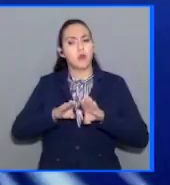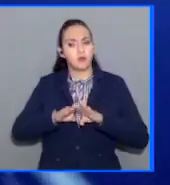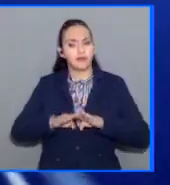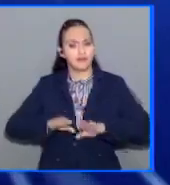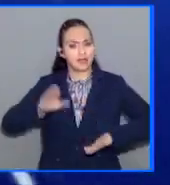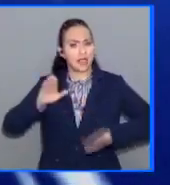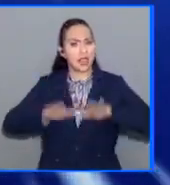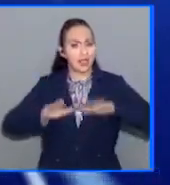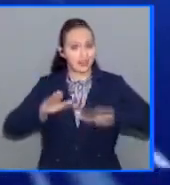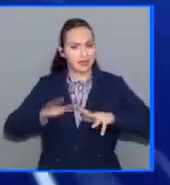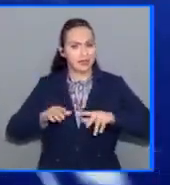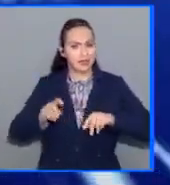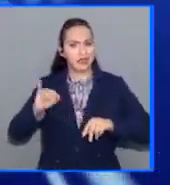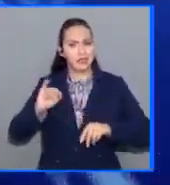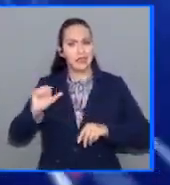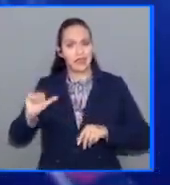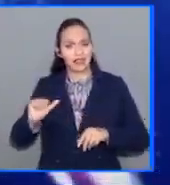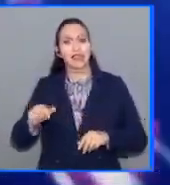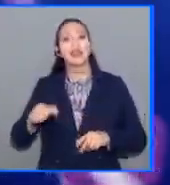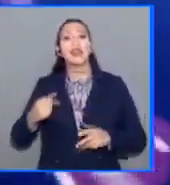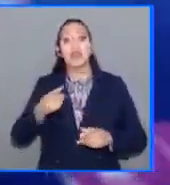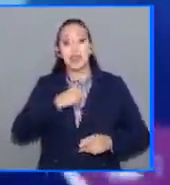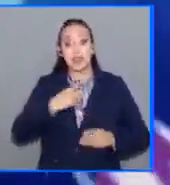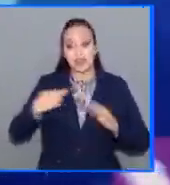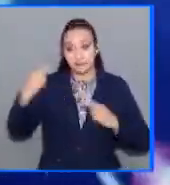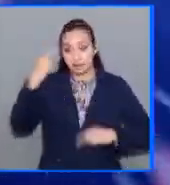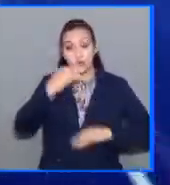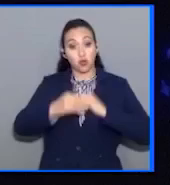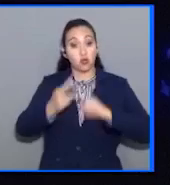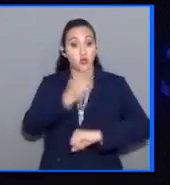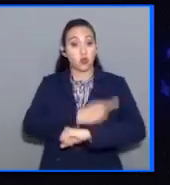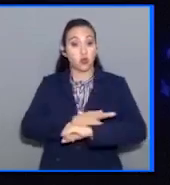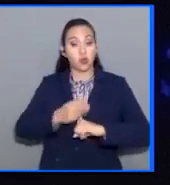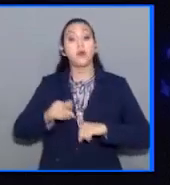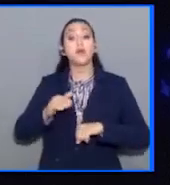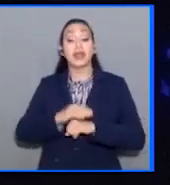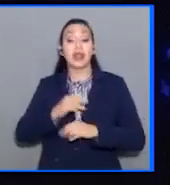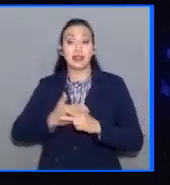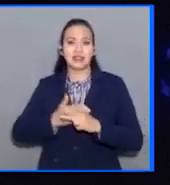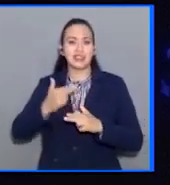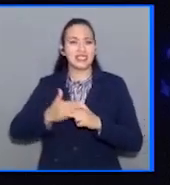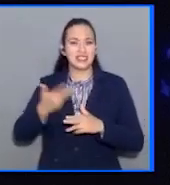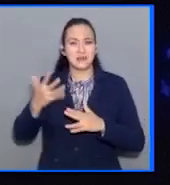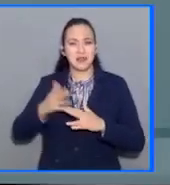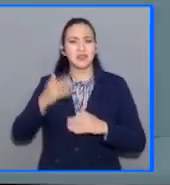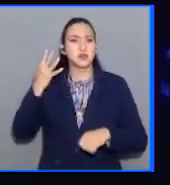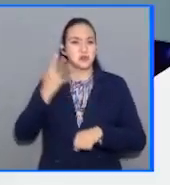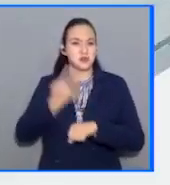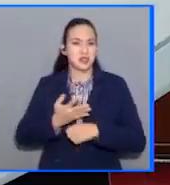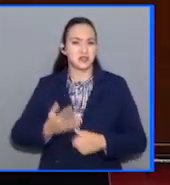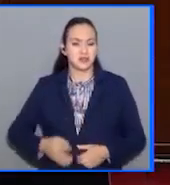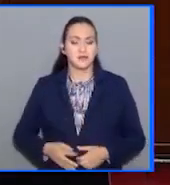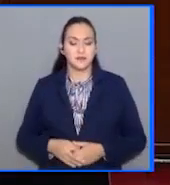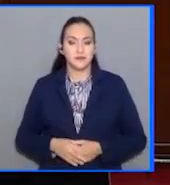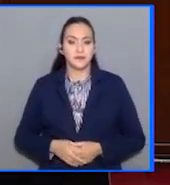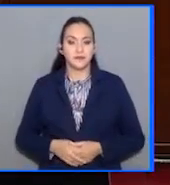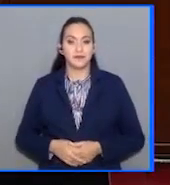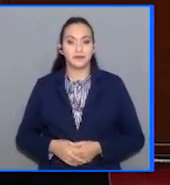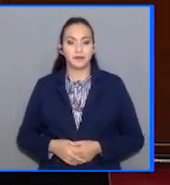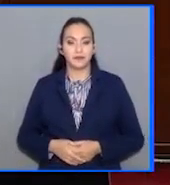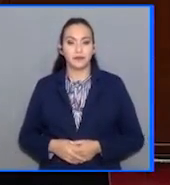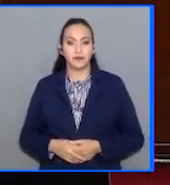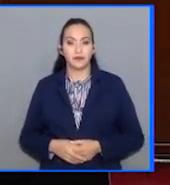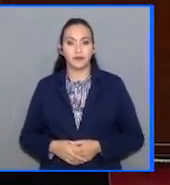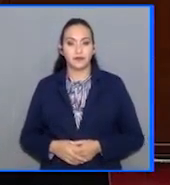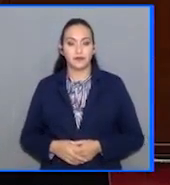los delitos previstos en dicho código, aumentando hasta en una mitad las penas correspondientes. El